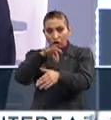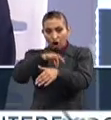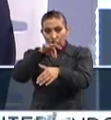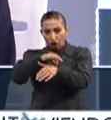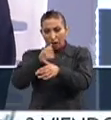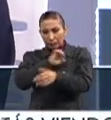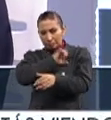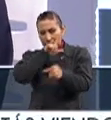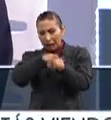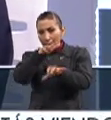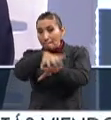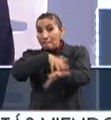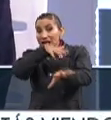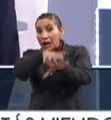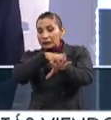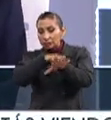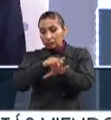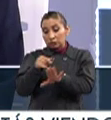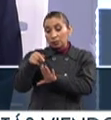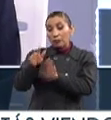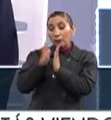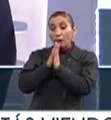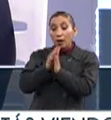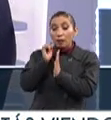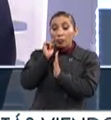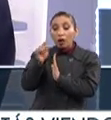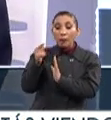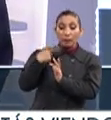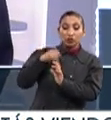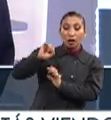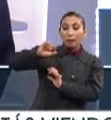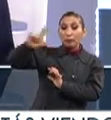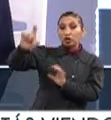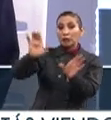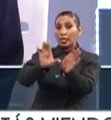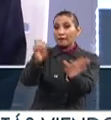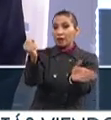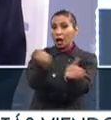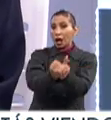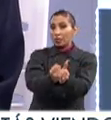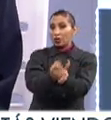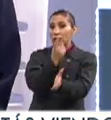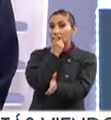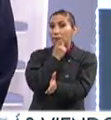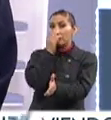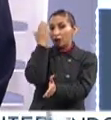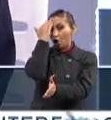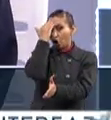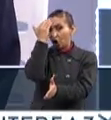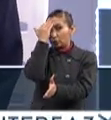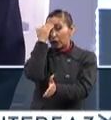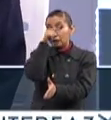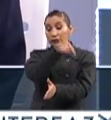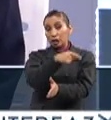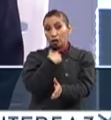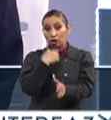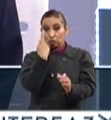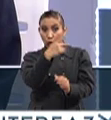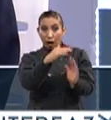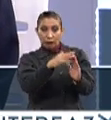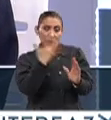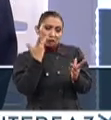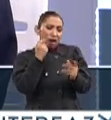este procedimiento, es importante que chequen que sea un podólogo certificado en diabetes. Y si lo realizan ellos en